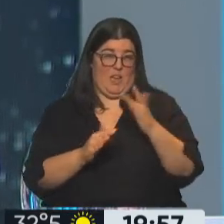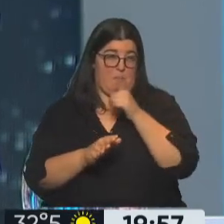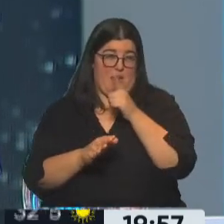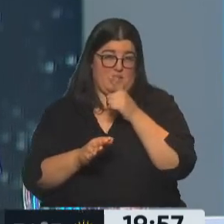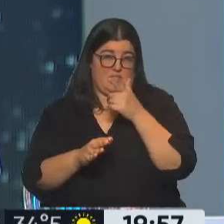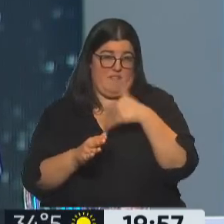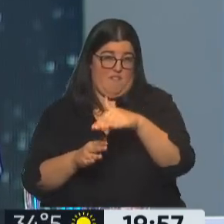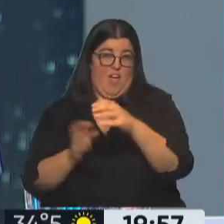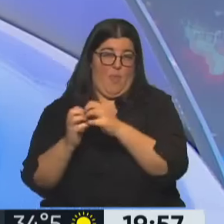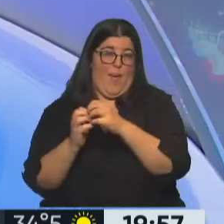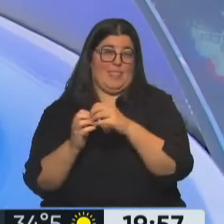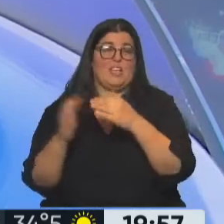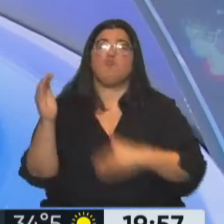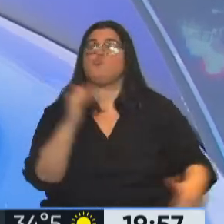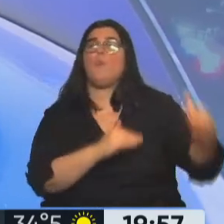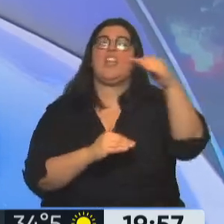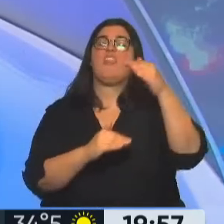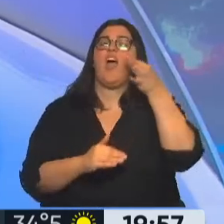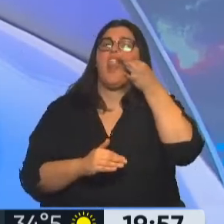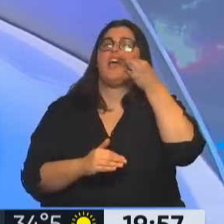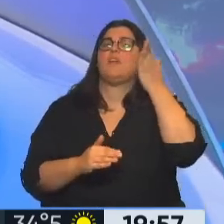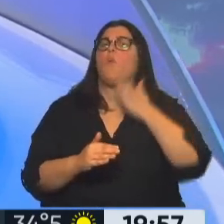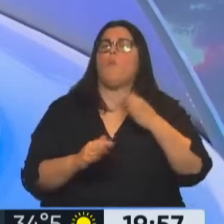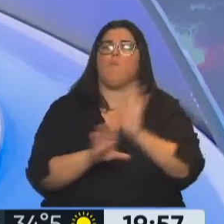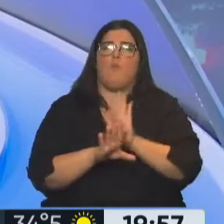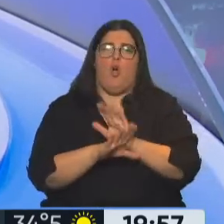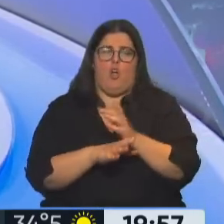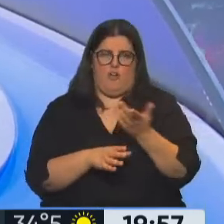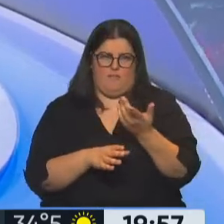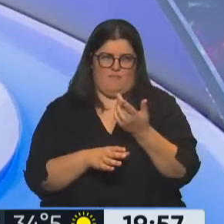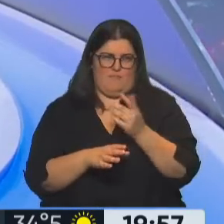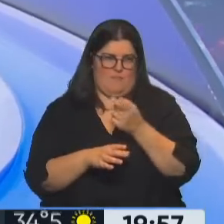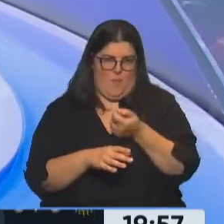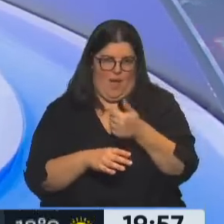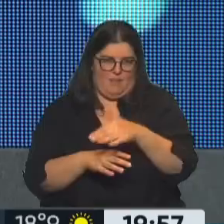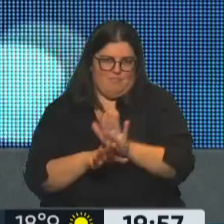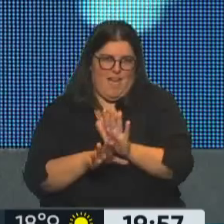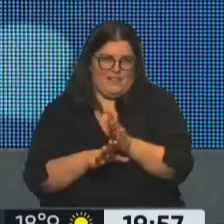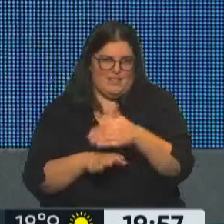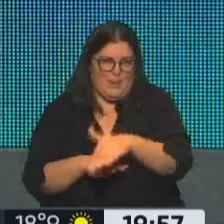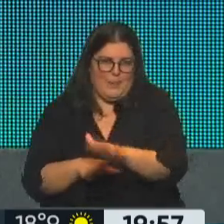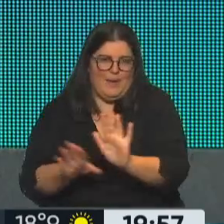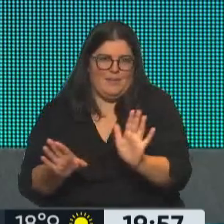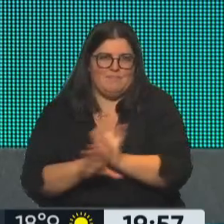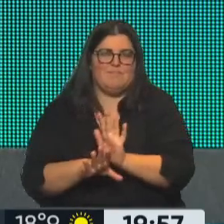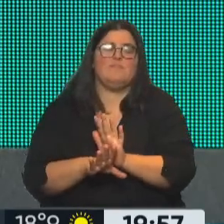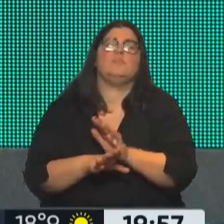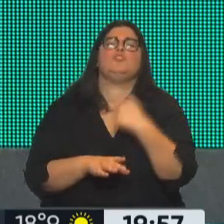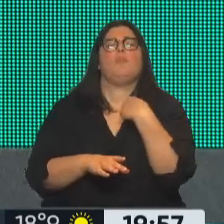la discusión de los 15 puntos del PBI no cierra por ningún lado. Yo te hago una pregunta. Siempre cuando hay momentos de